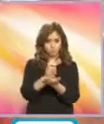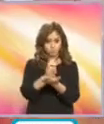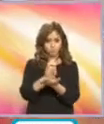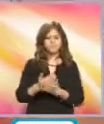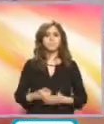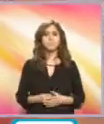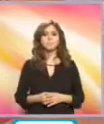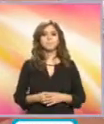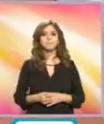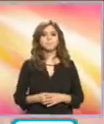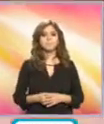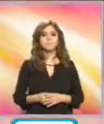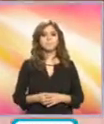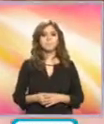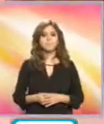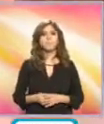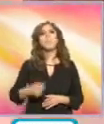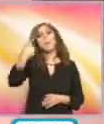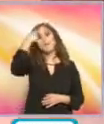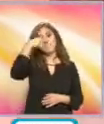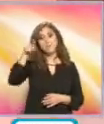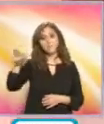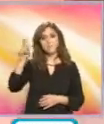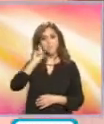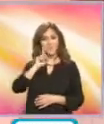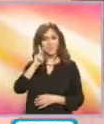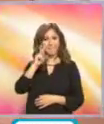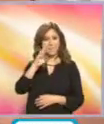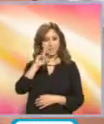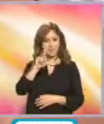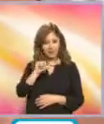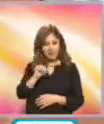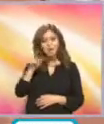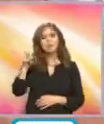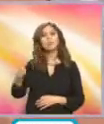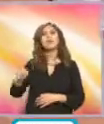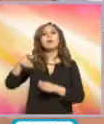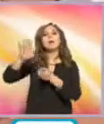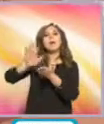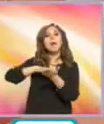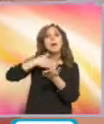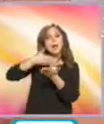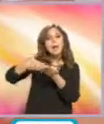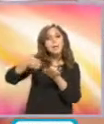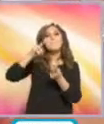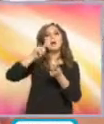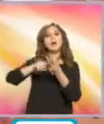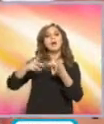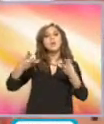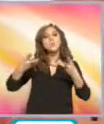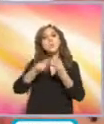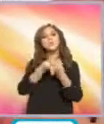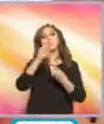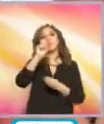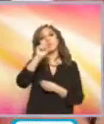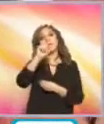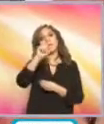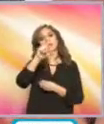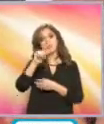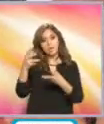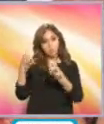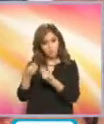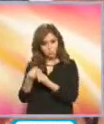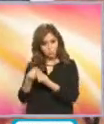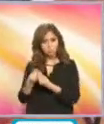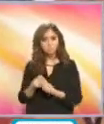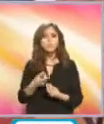Pame. Voy sí. allá contigo para que me vayas ayudando. Mezcla la crema con la salsa, por ¿Qué favor. le he hecho primero? ¿Es indistinto? Los dos, es lo mismo, no Y altera.